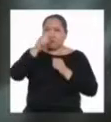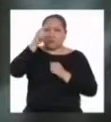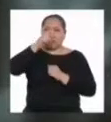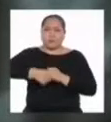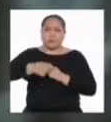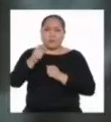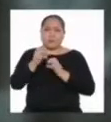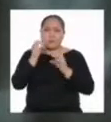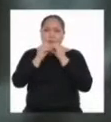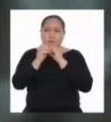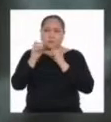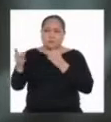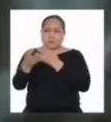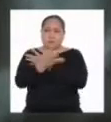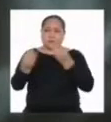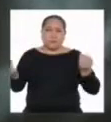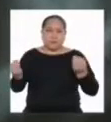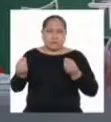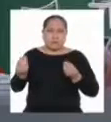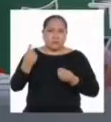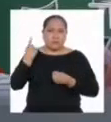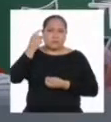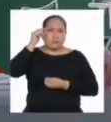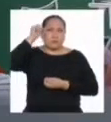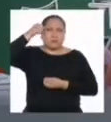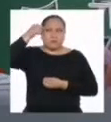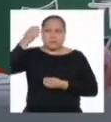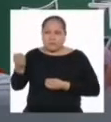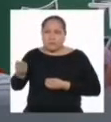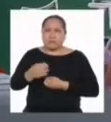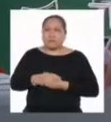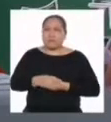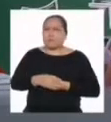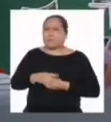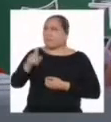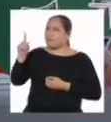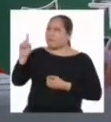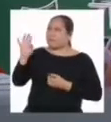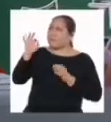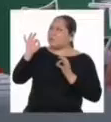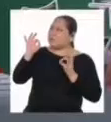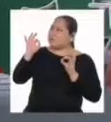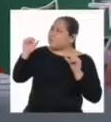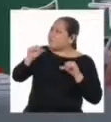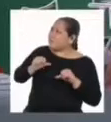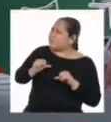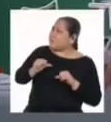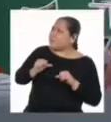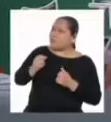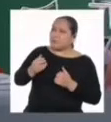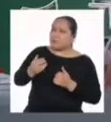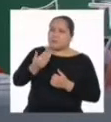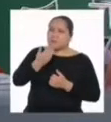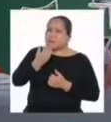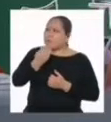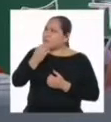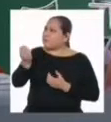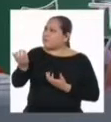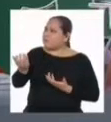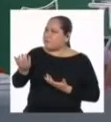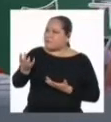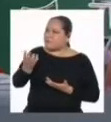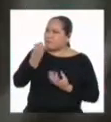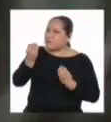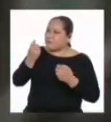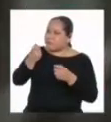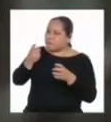que hacer algo para que no se conviertan en un recuerdo. Ato, lo que me cuentas es terrible, pero ¿quién o qué está acabando con